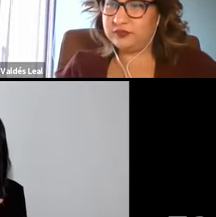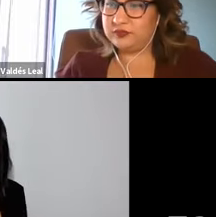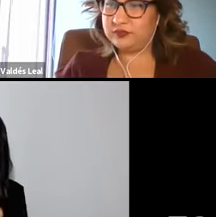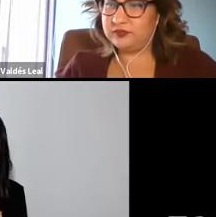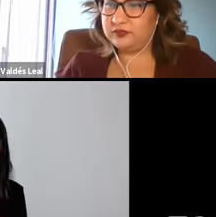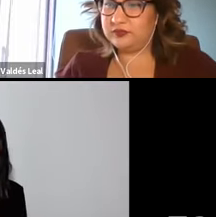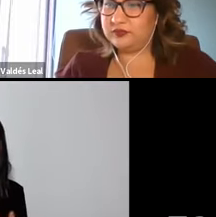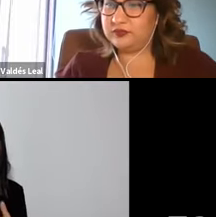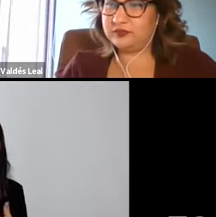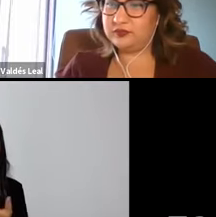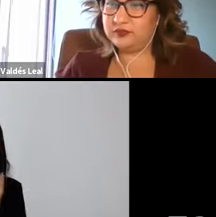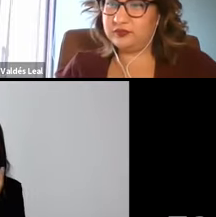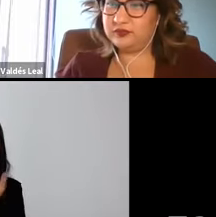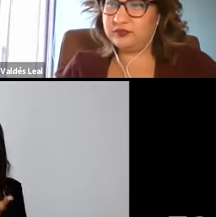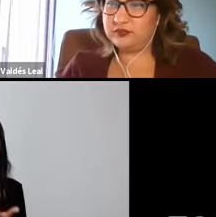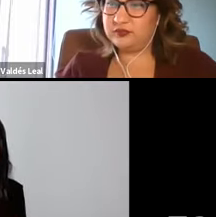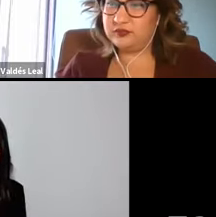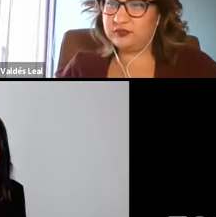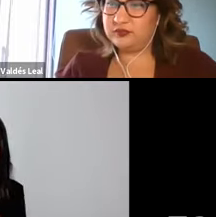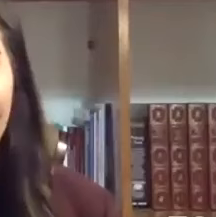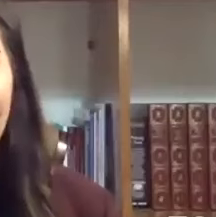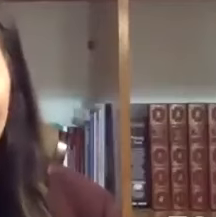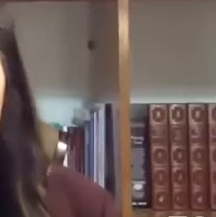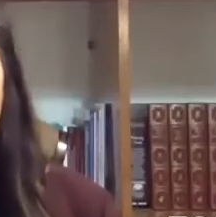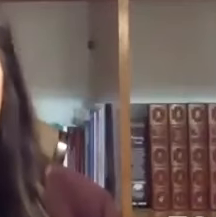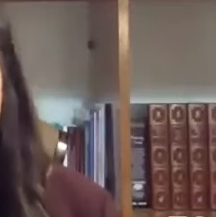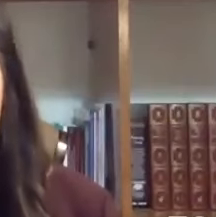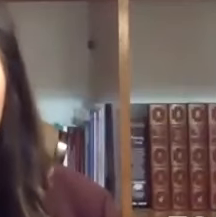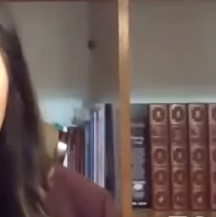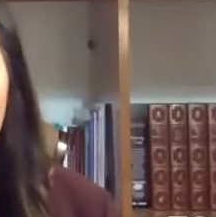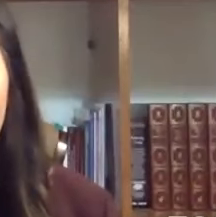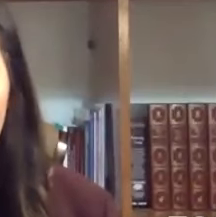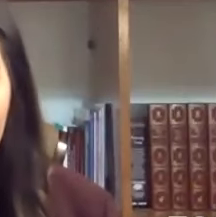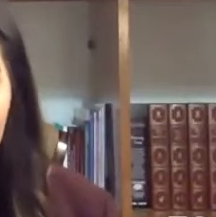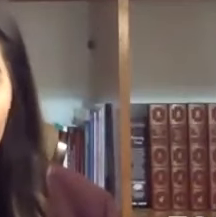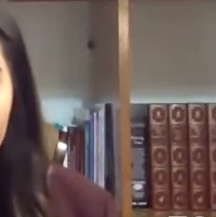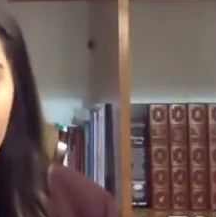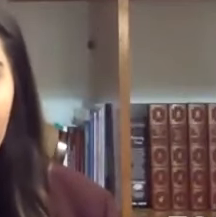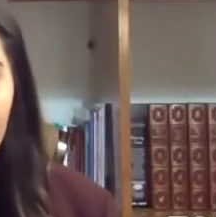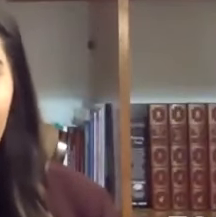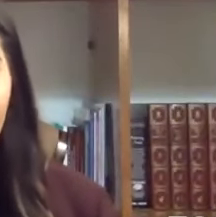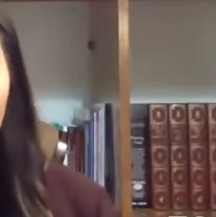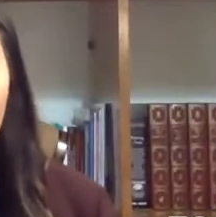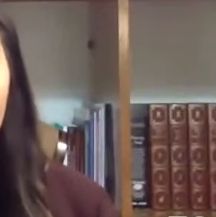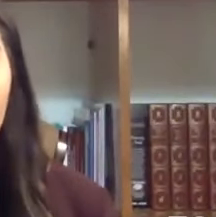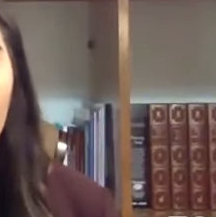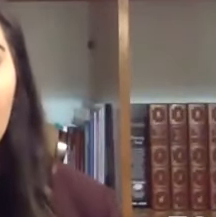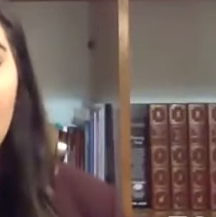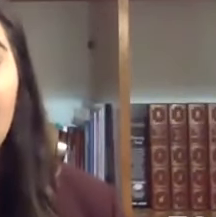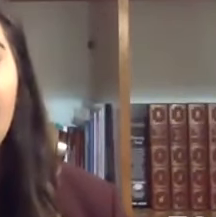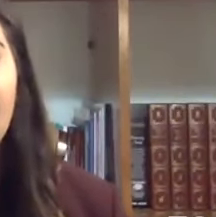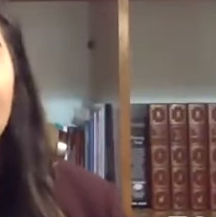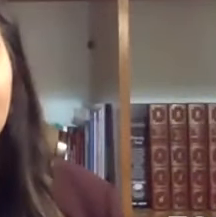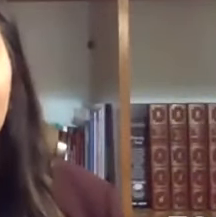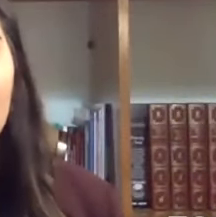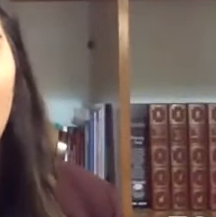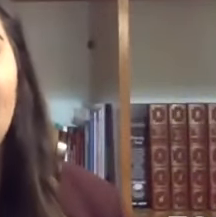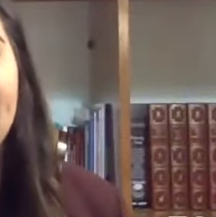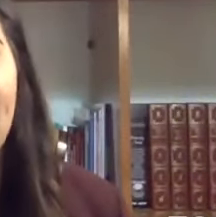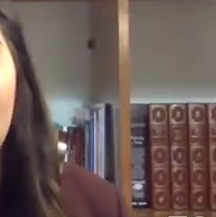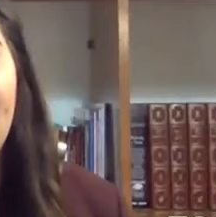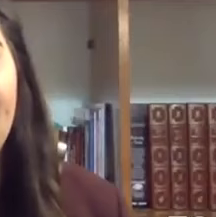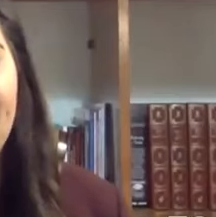retos pendientes en cuanto a la realización efectiva de este derecho. Como introducción, ya